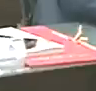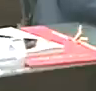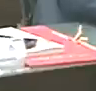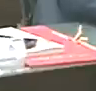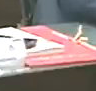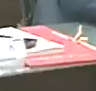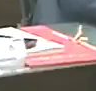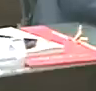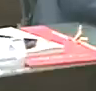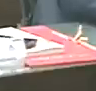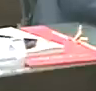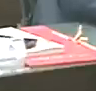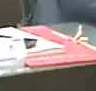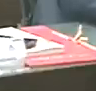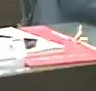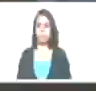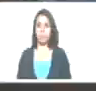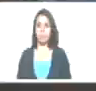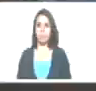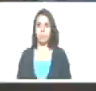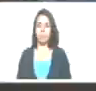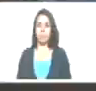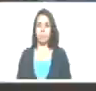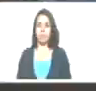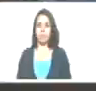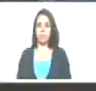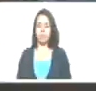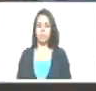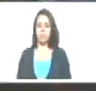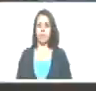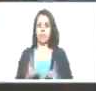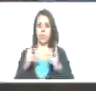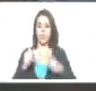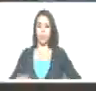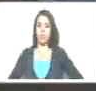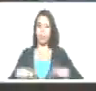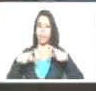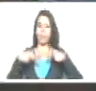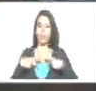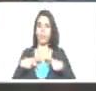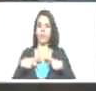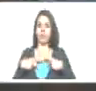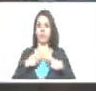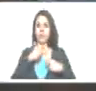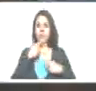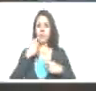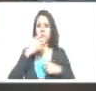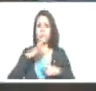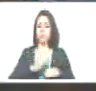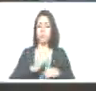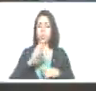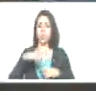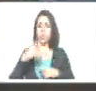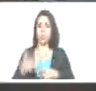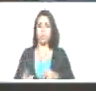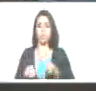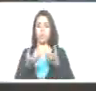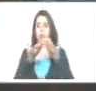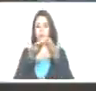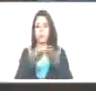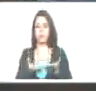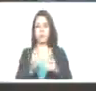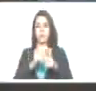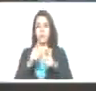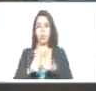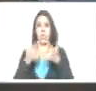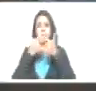patria venezolana, ¿cuántas vidas se fueron? ¿Cuántas vidas fueron ofrendadas por la libertad,